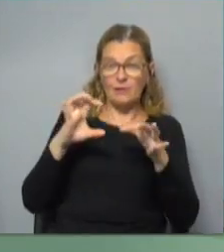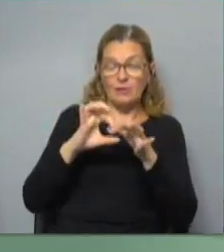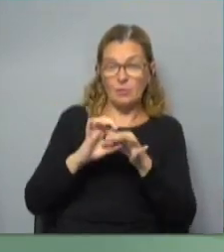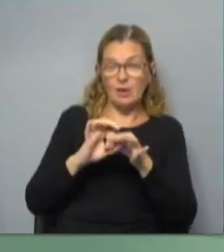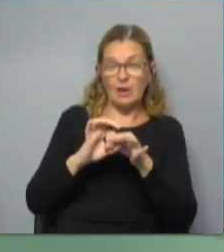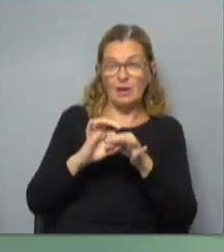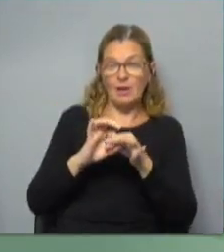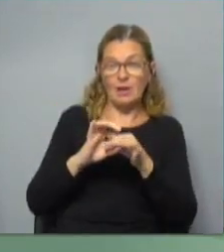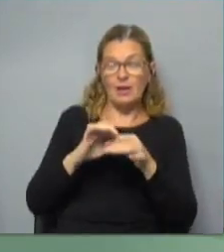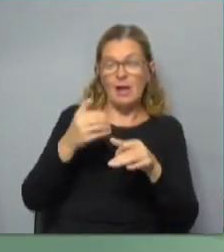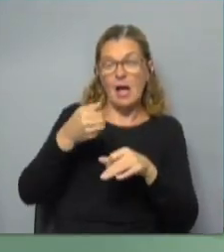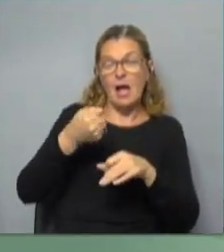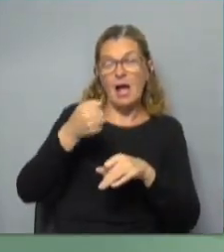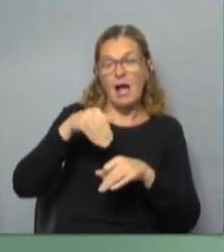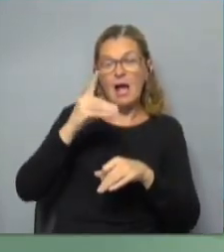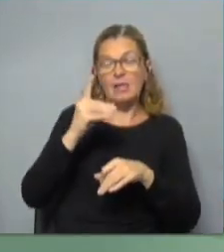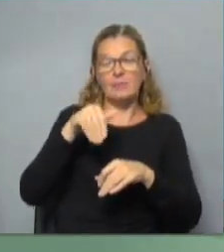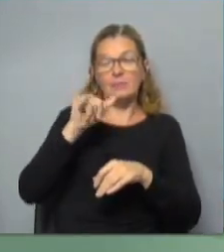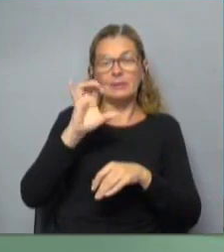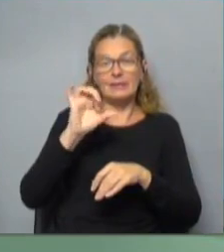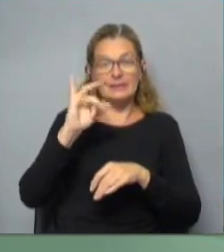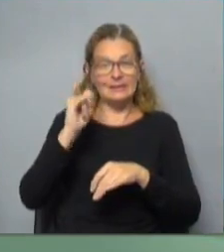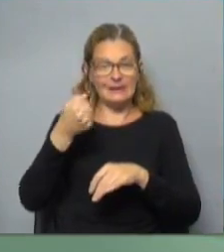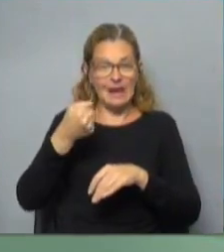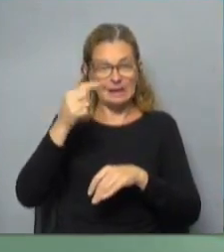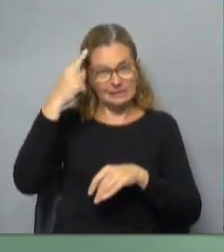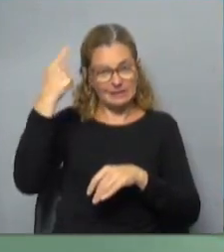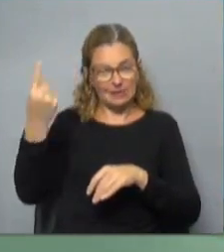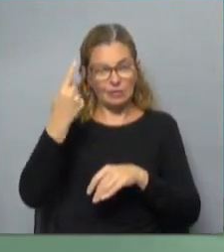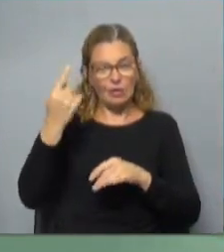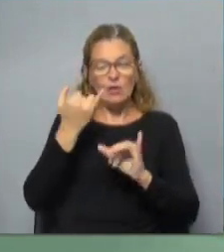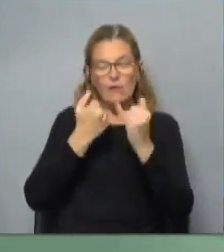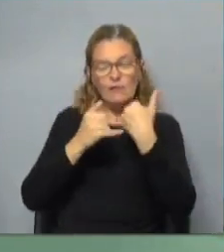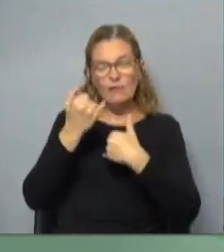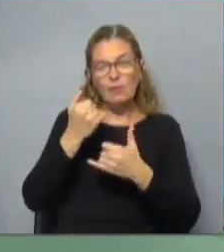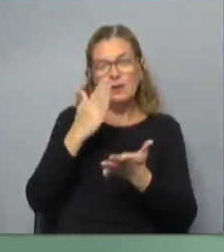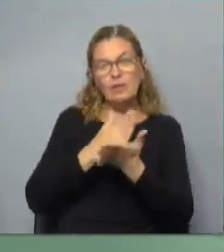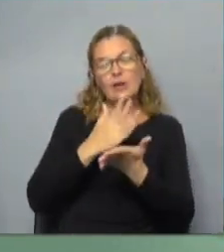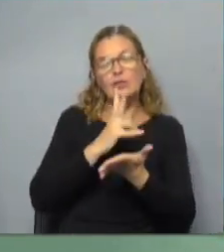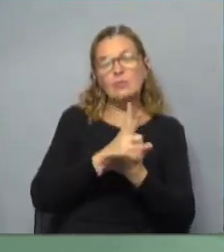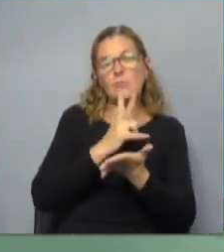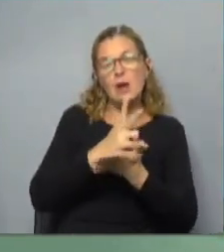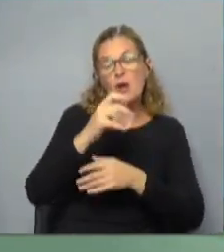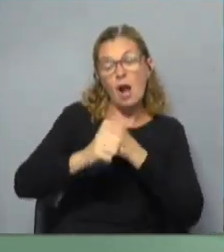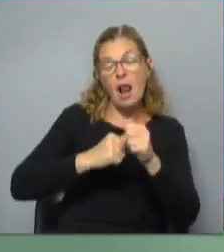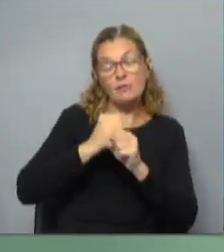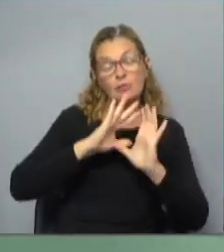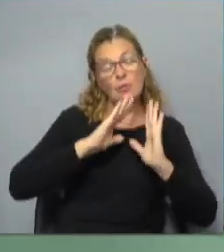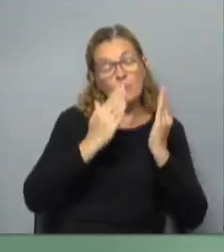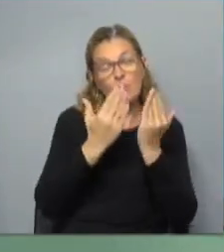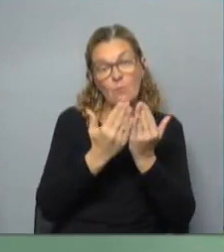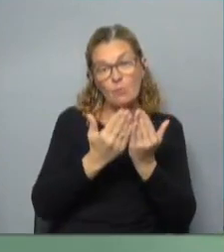amnistía internacional que presentó justamente su informe anual sobre la situación de los derechos humanos alrededor del mundo y amnistía